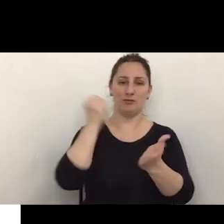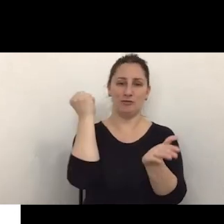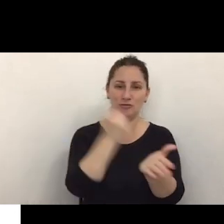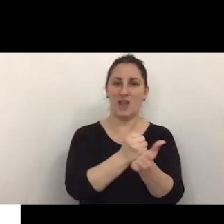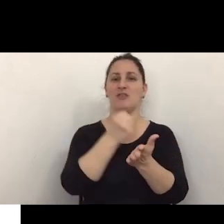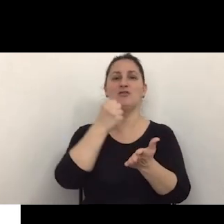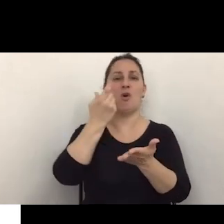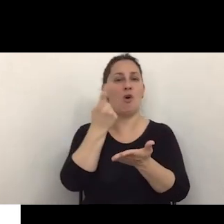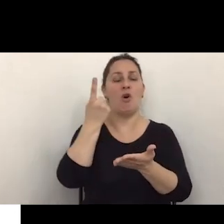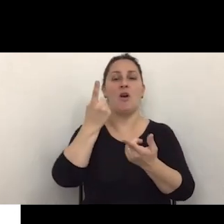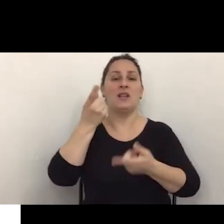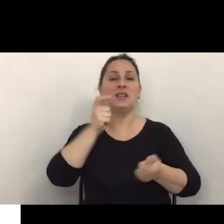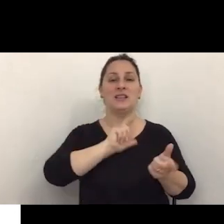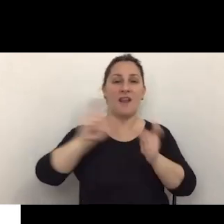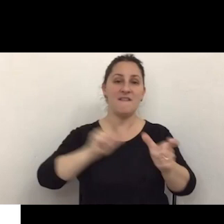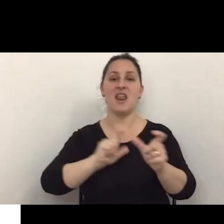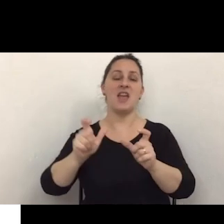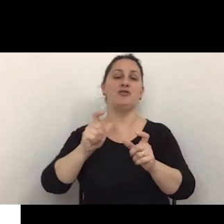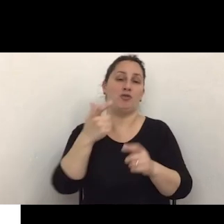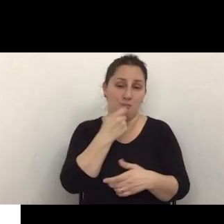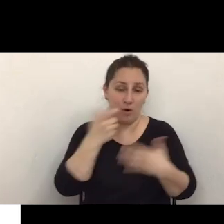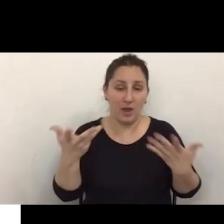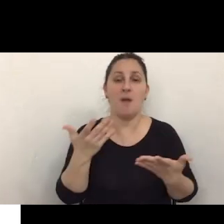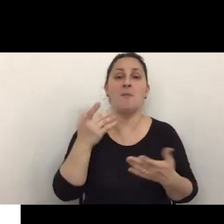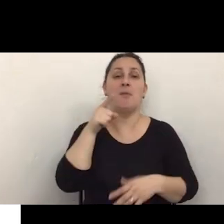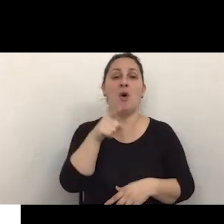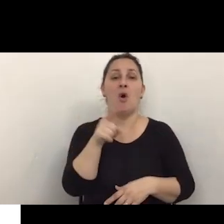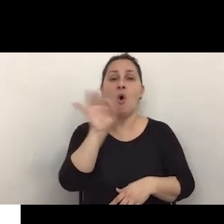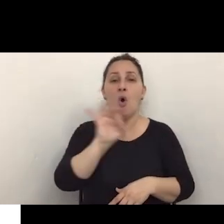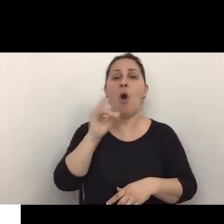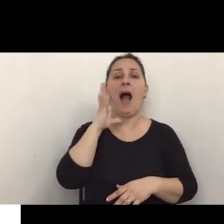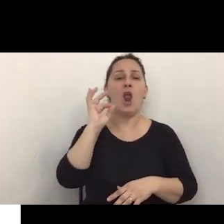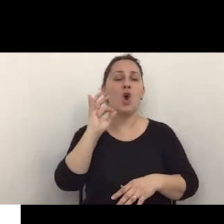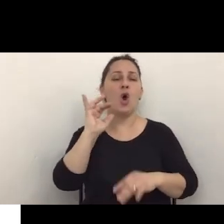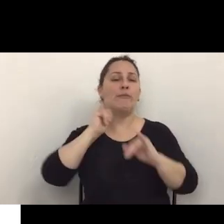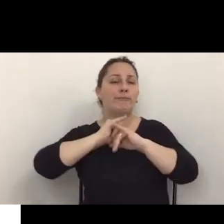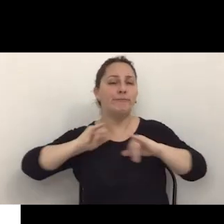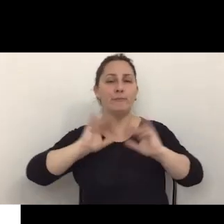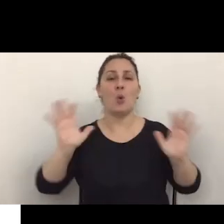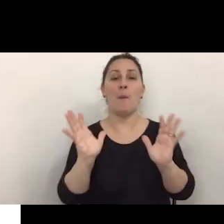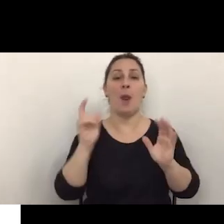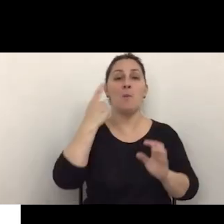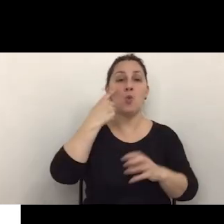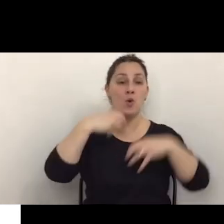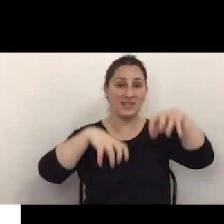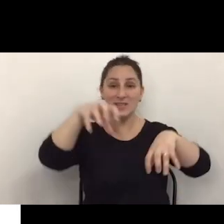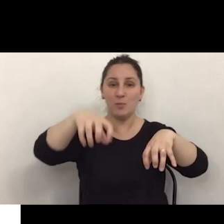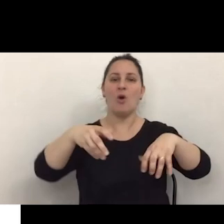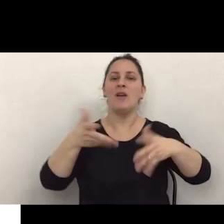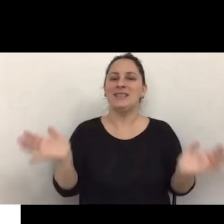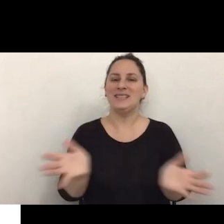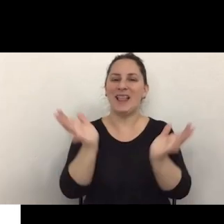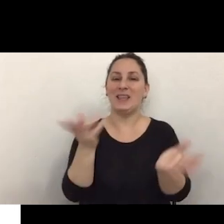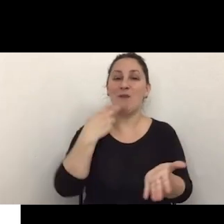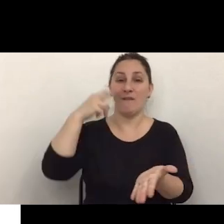cuando haya transferencias de dominio, por ejemplo, o que se promuevan en los municipios a través de incentivos fiscales